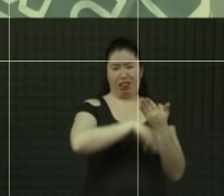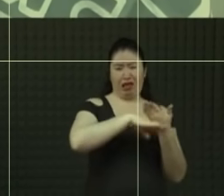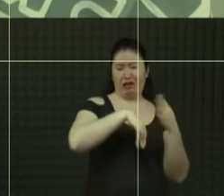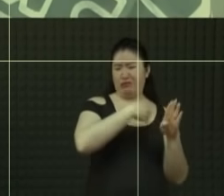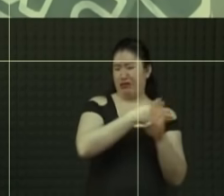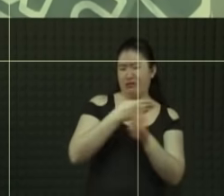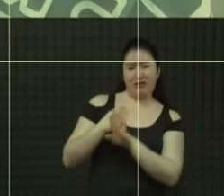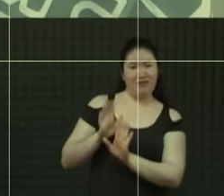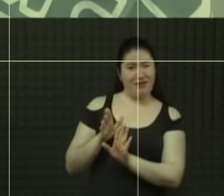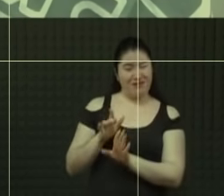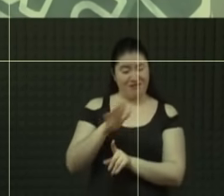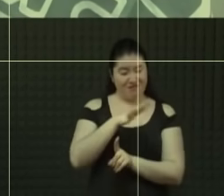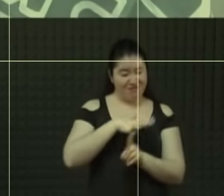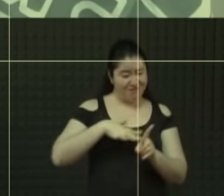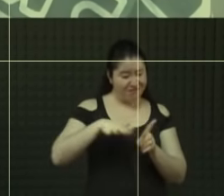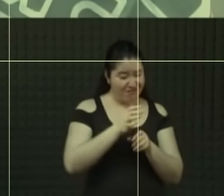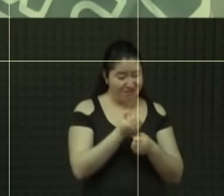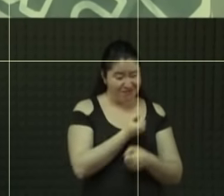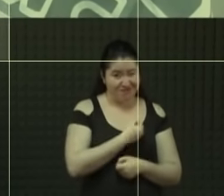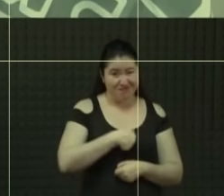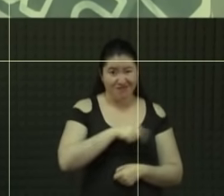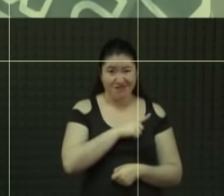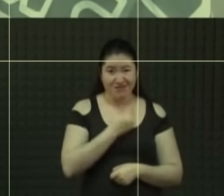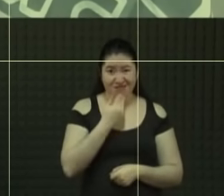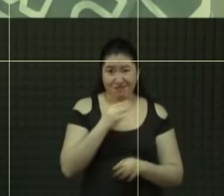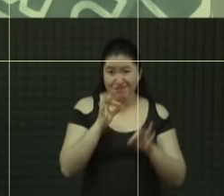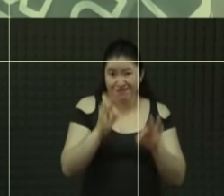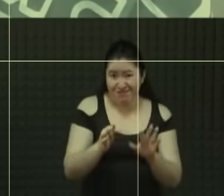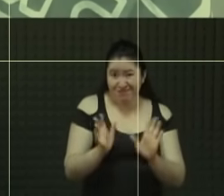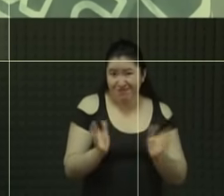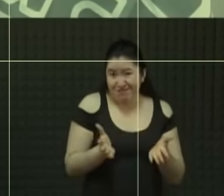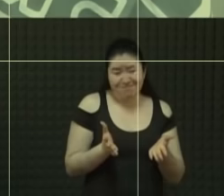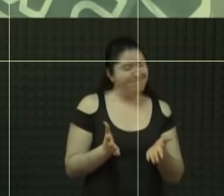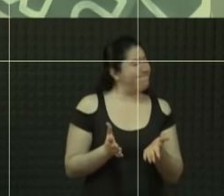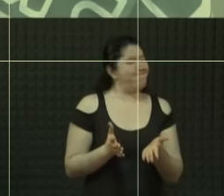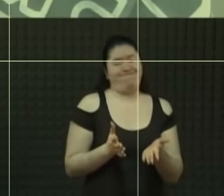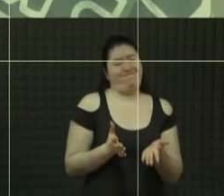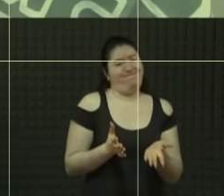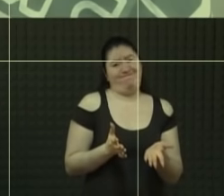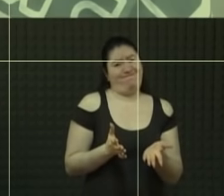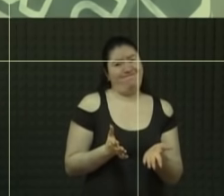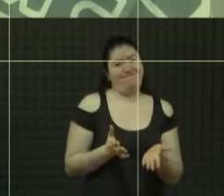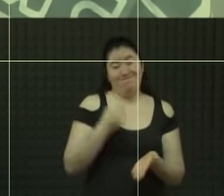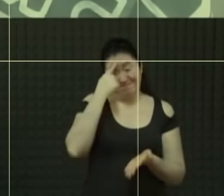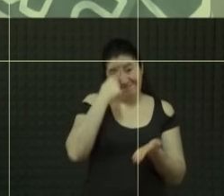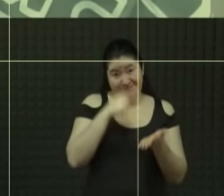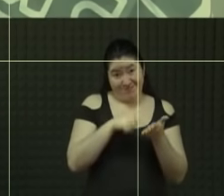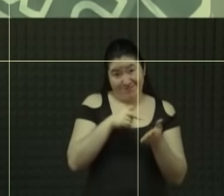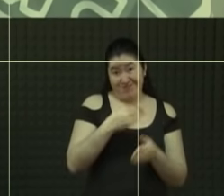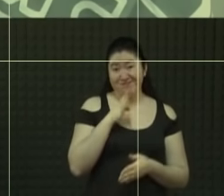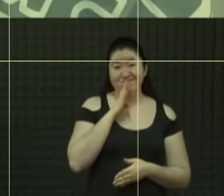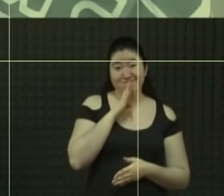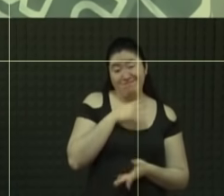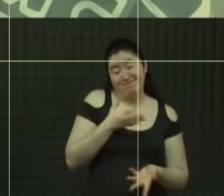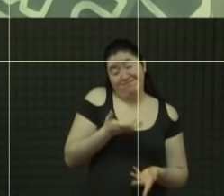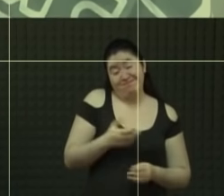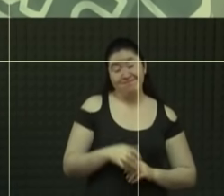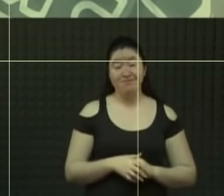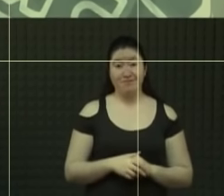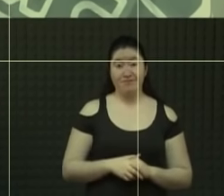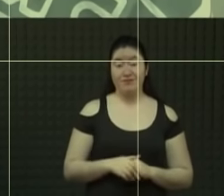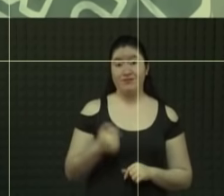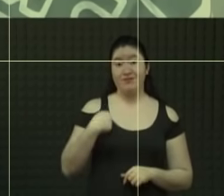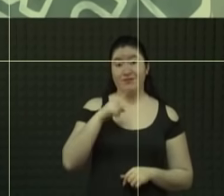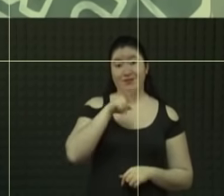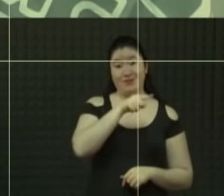un ambiente sano y también pues no creo que sean buenos de ninguna manera. Entonces, me siento